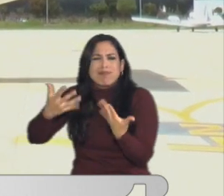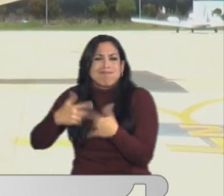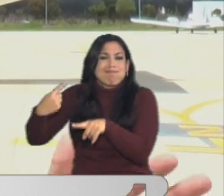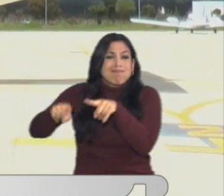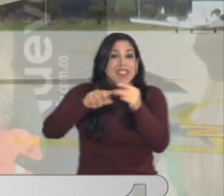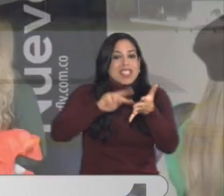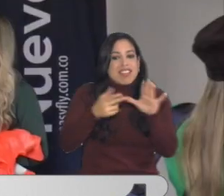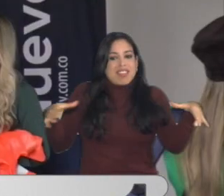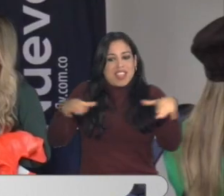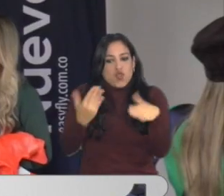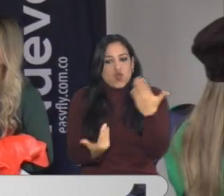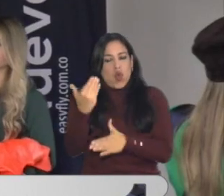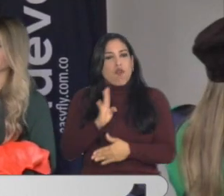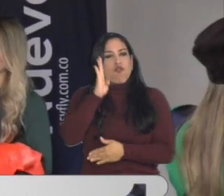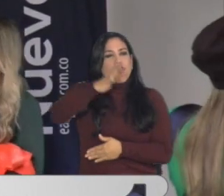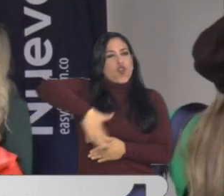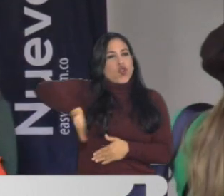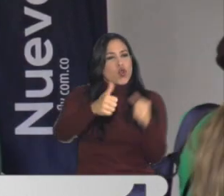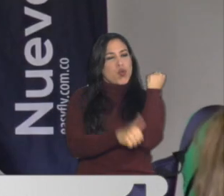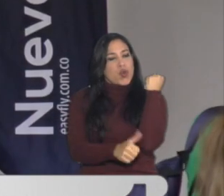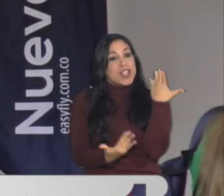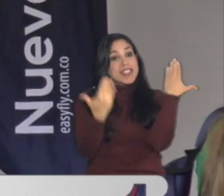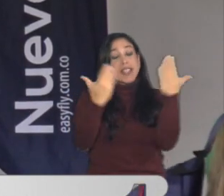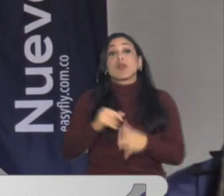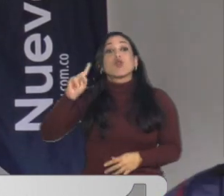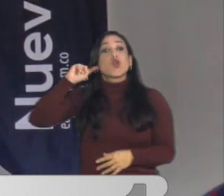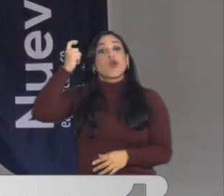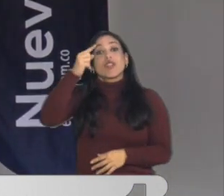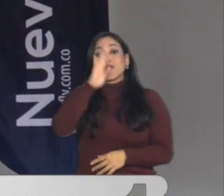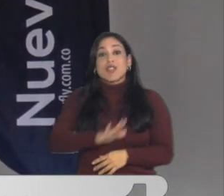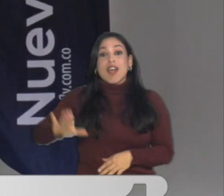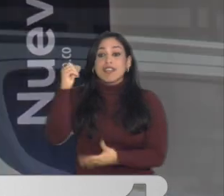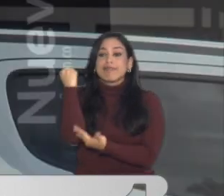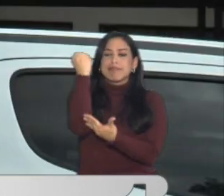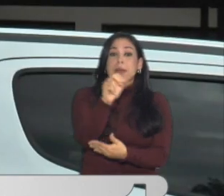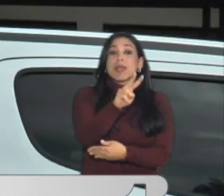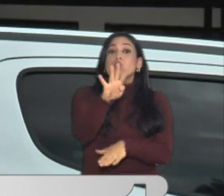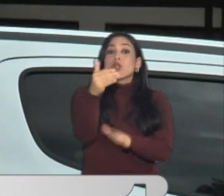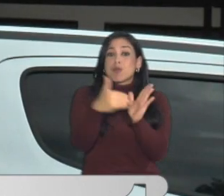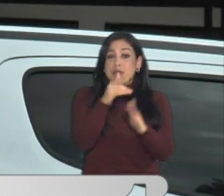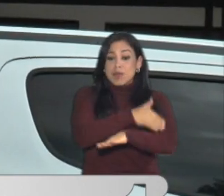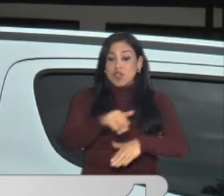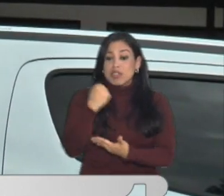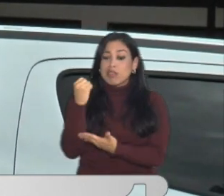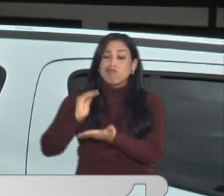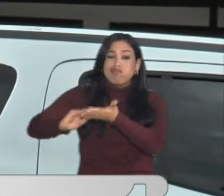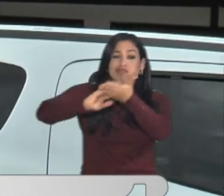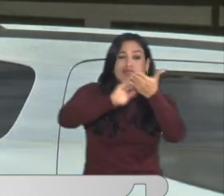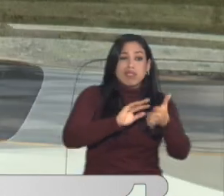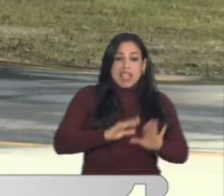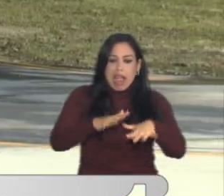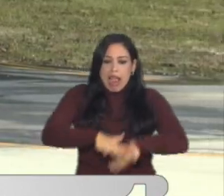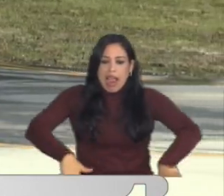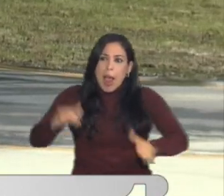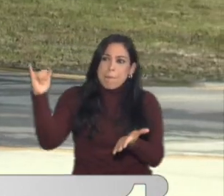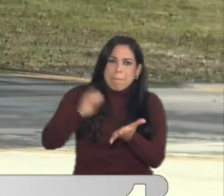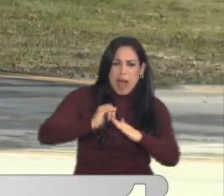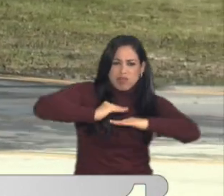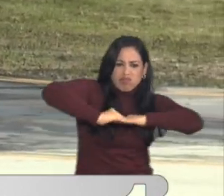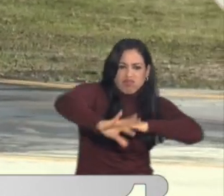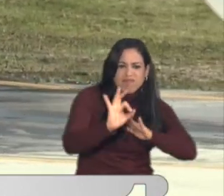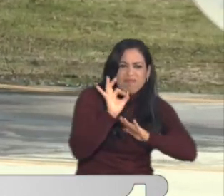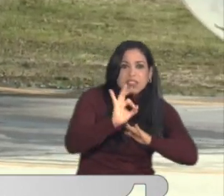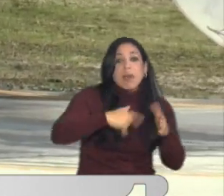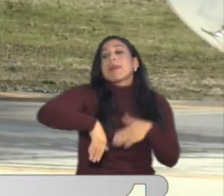Acá se construye un nuevo presente y futuro para Boyacá. El gobierno nacional invirtió más de 24 mil millones de pesos en la adecuación, pavimentación de la